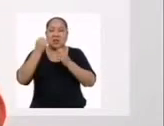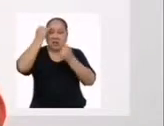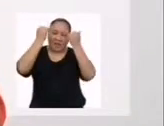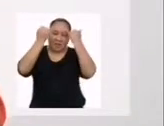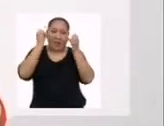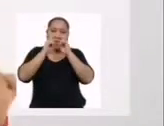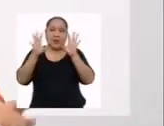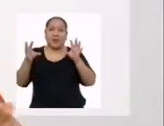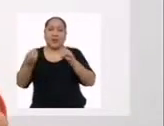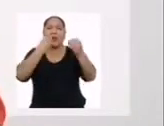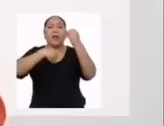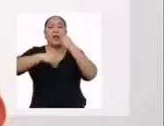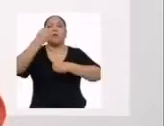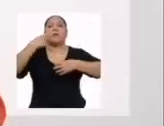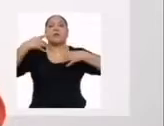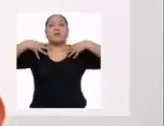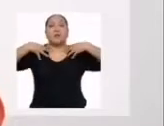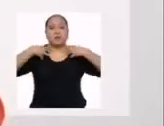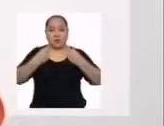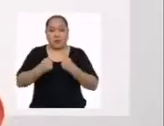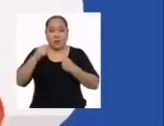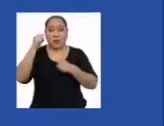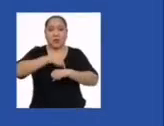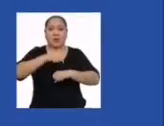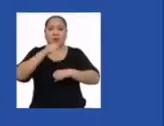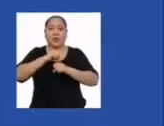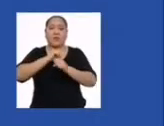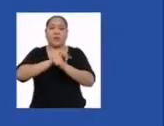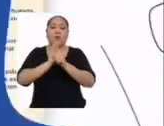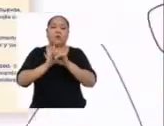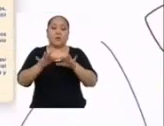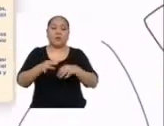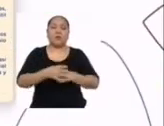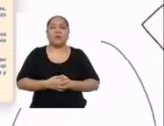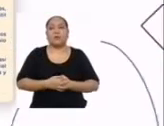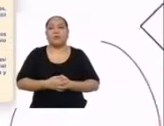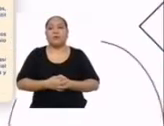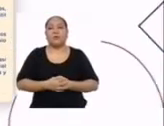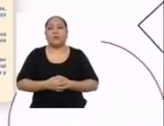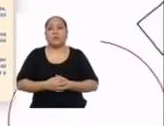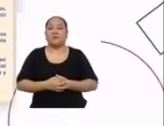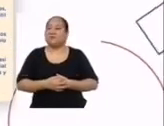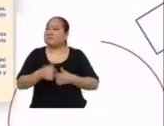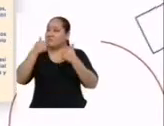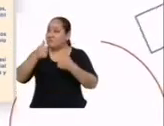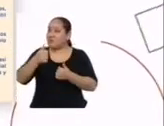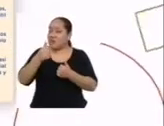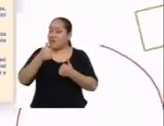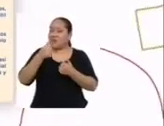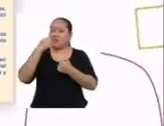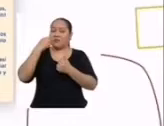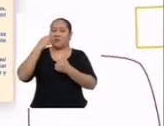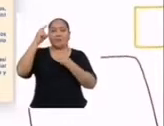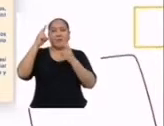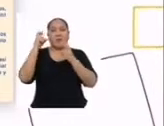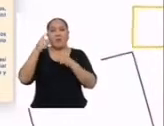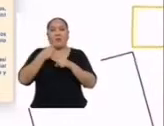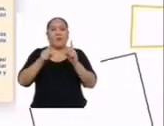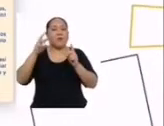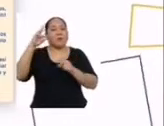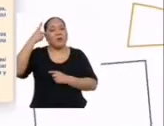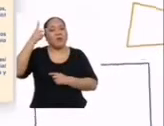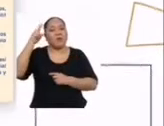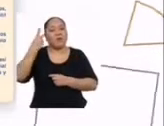la alimentación saludable en tiempos del coronavirus. Qué buen tema, pero la verdad me confunde un